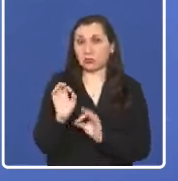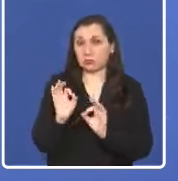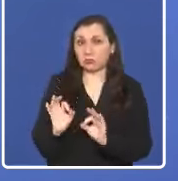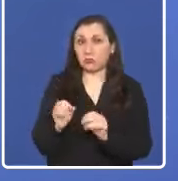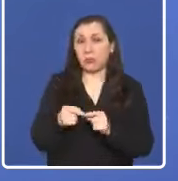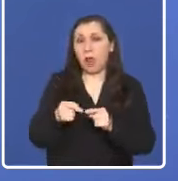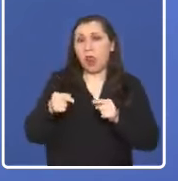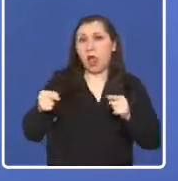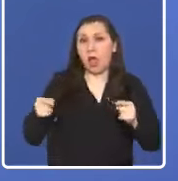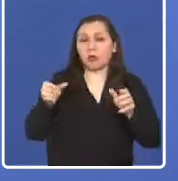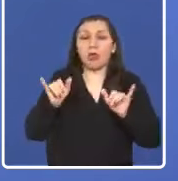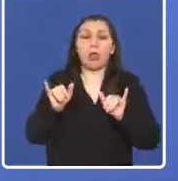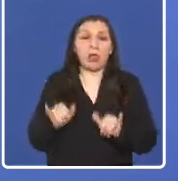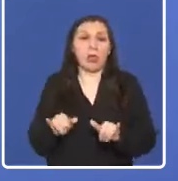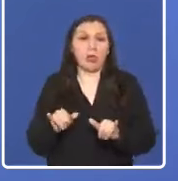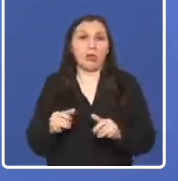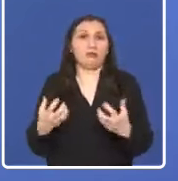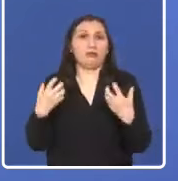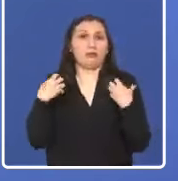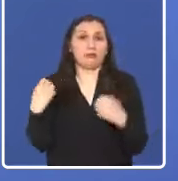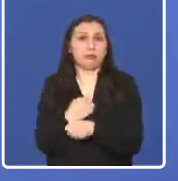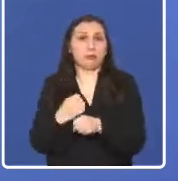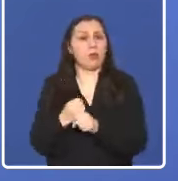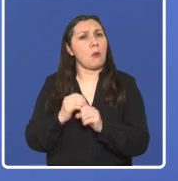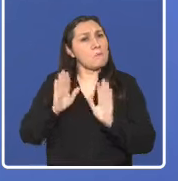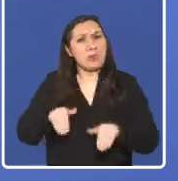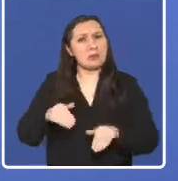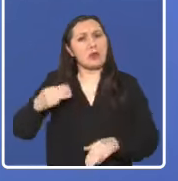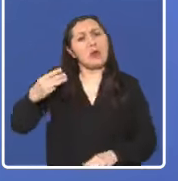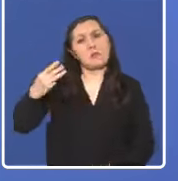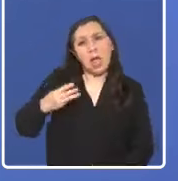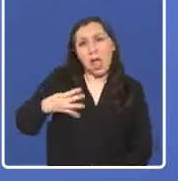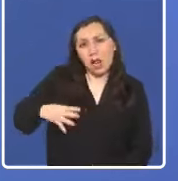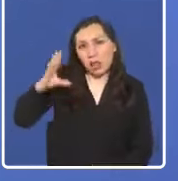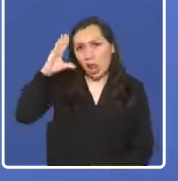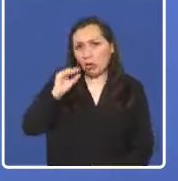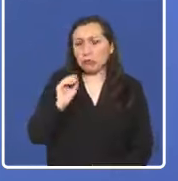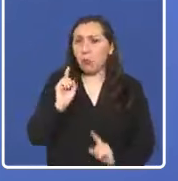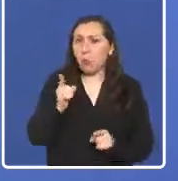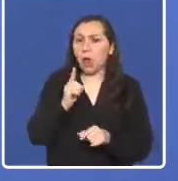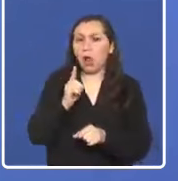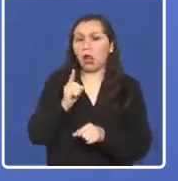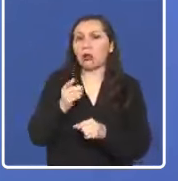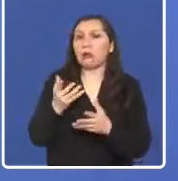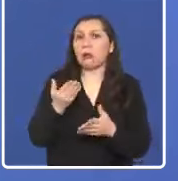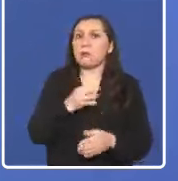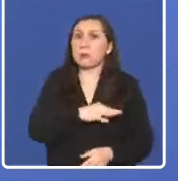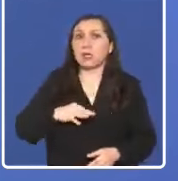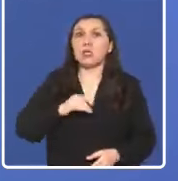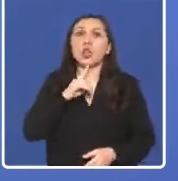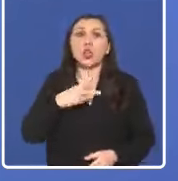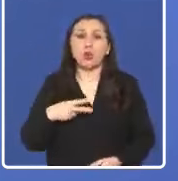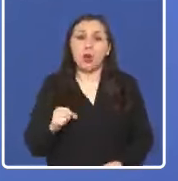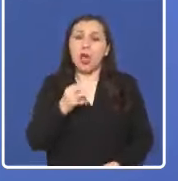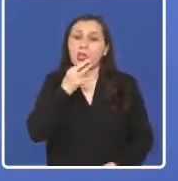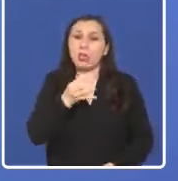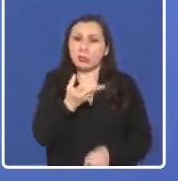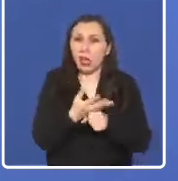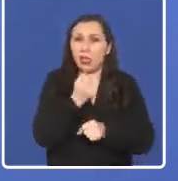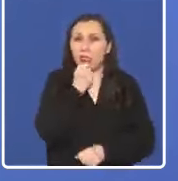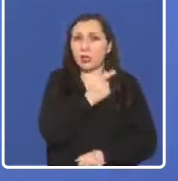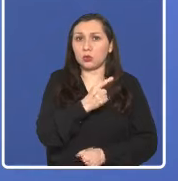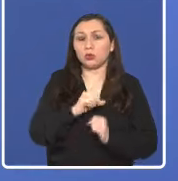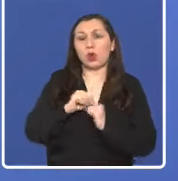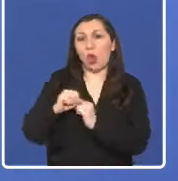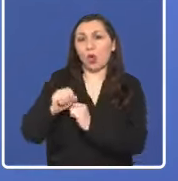que él se extienda en su cargo para no tomar esa determinación ese mismo martes de la noche, una vez que la ministra Toa le comunica a usted que existía esta denuncia en contra